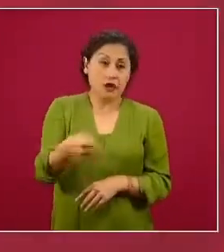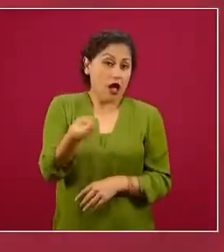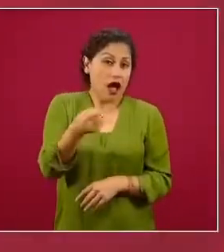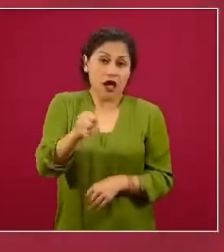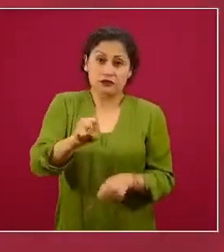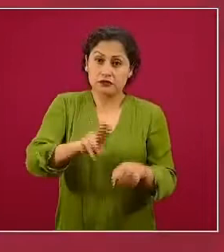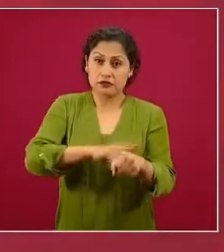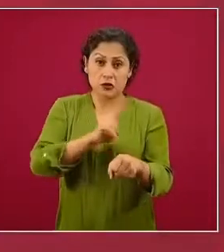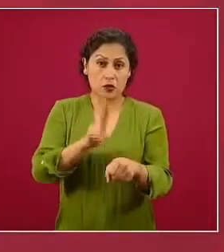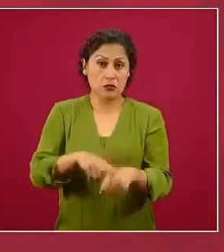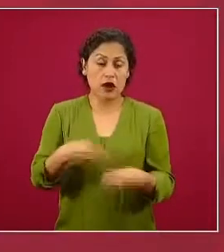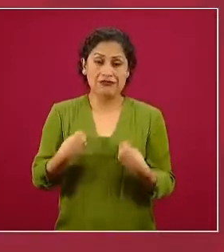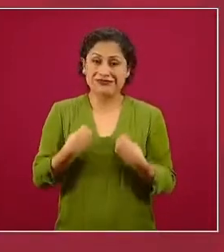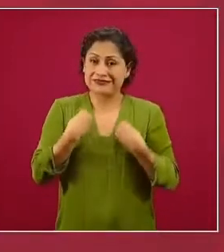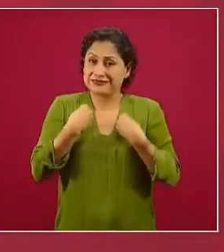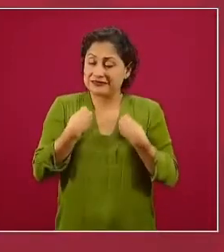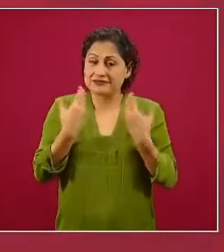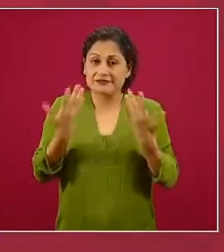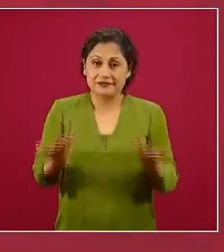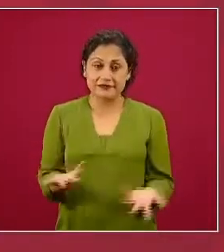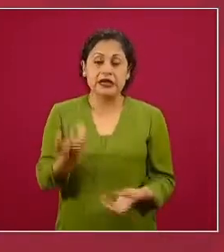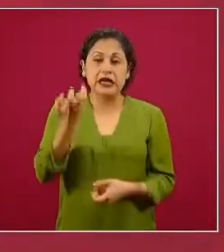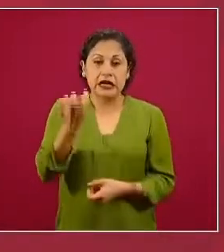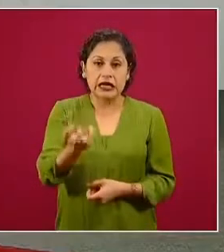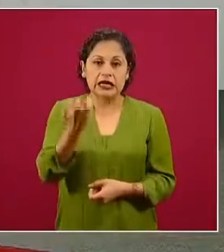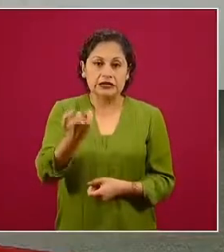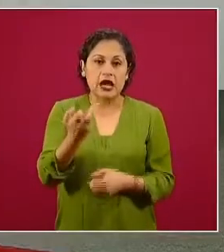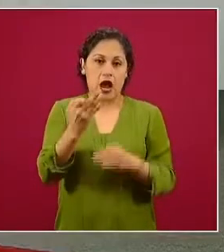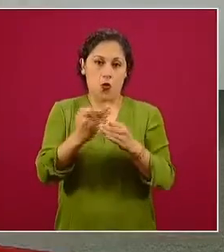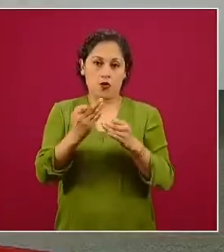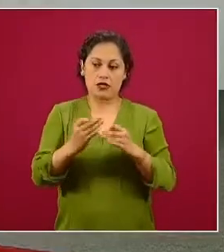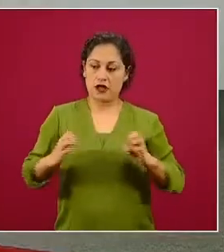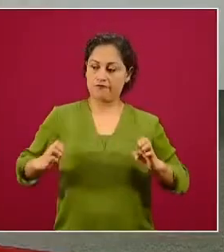tan importante como una epidemia.